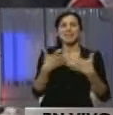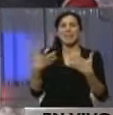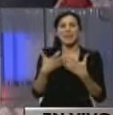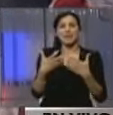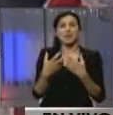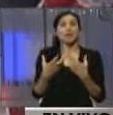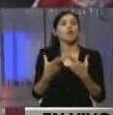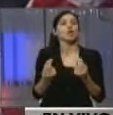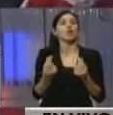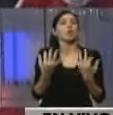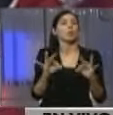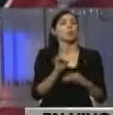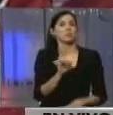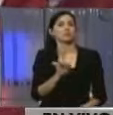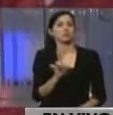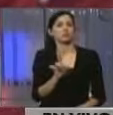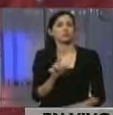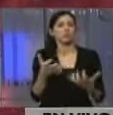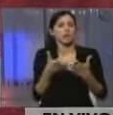convencional. Compañero general